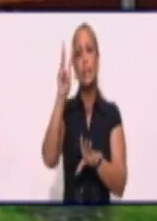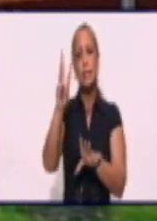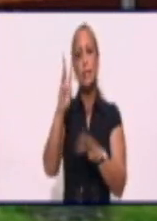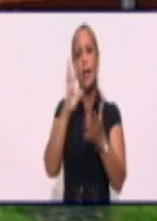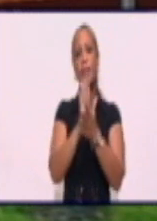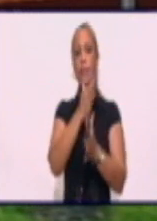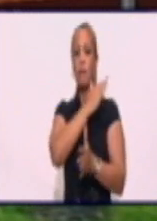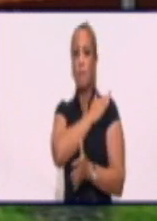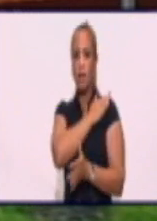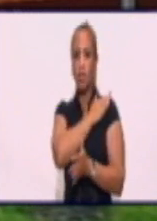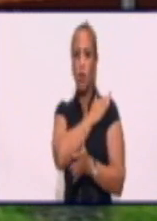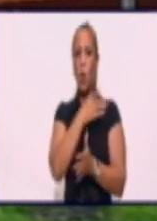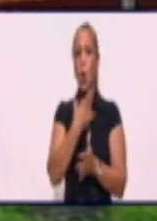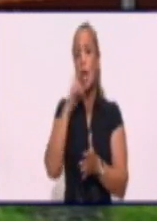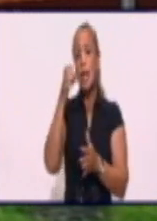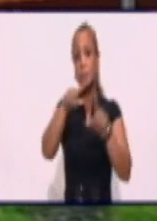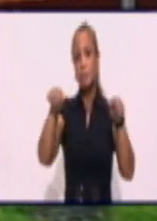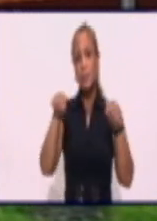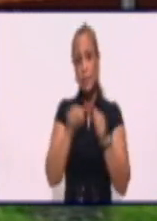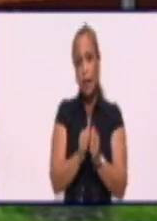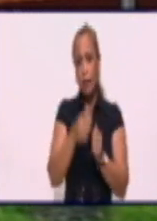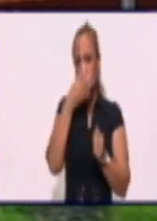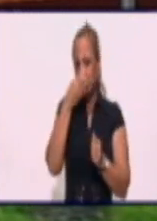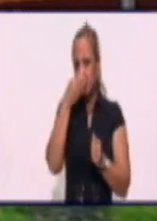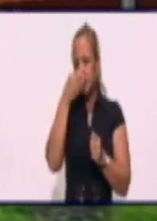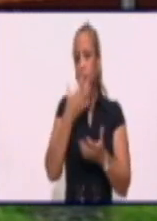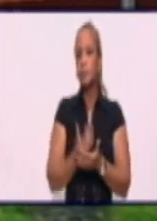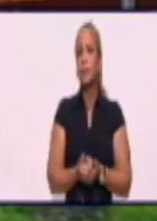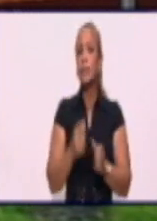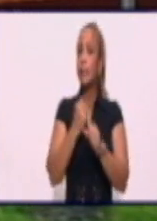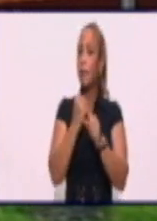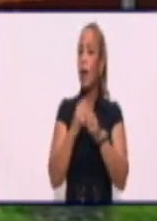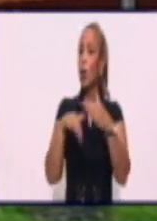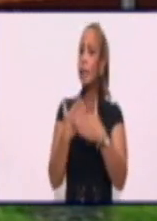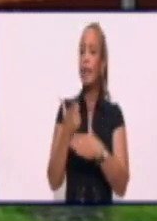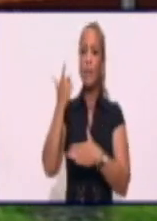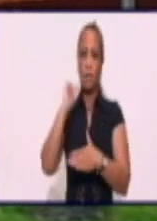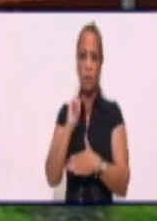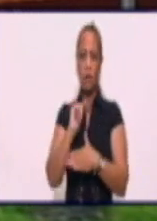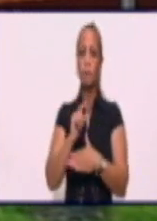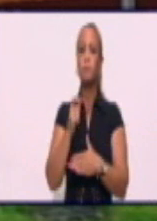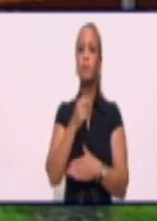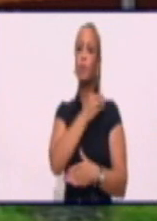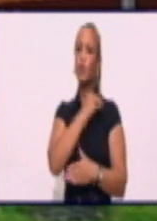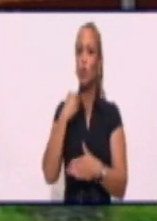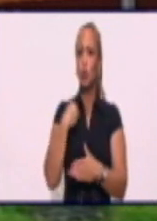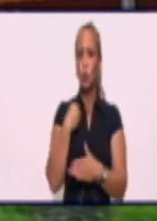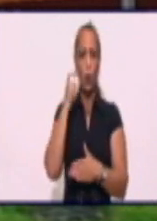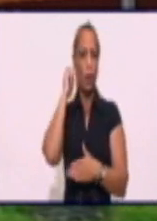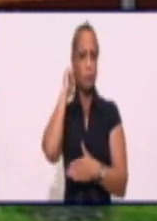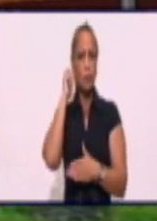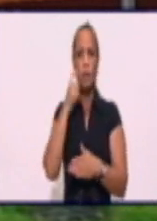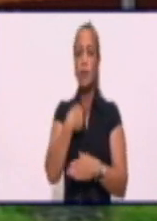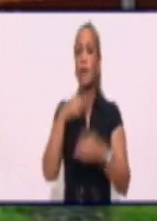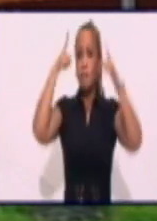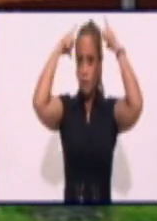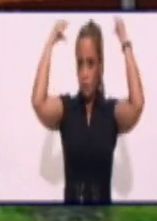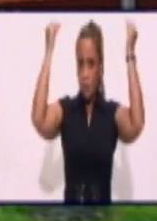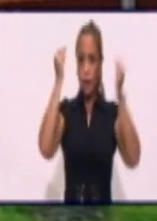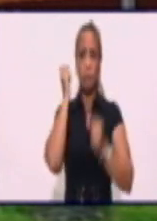de respiratorio que trabajaron en el día de ayer, la doctora Ana Teresa, la enfermera Enelsis, la doctora